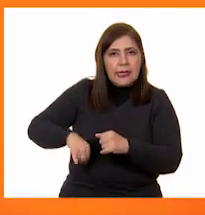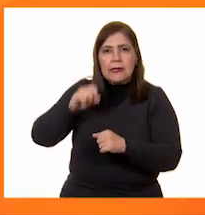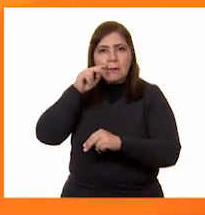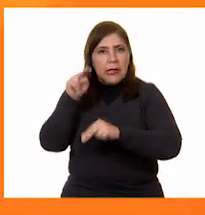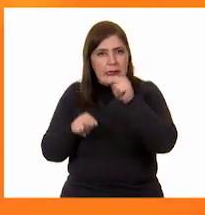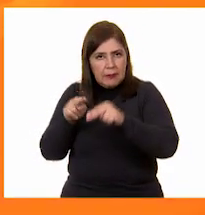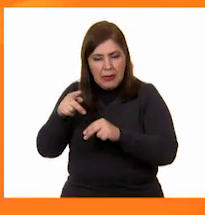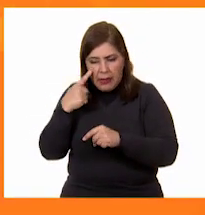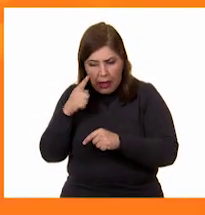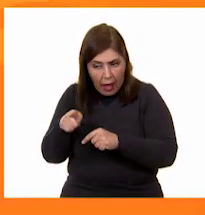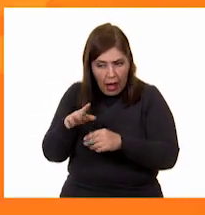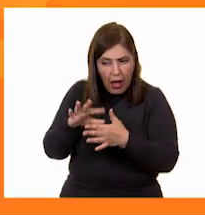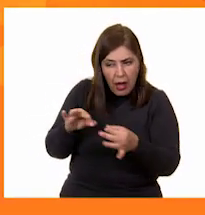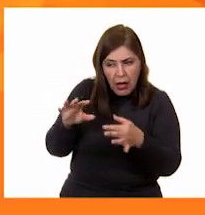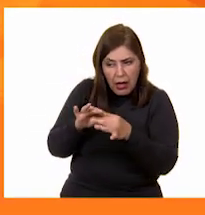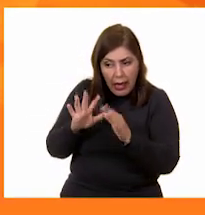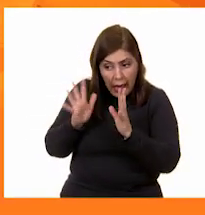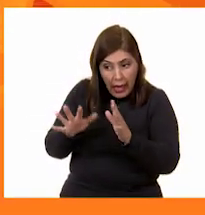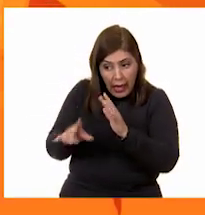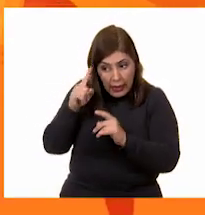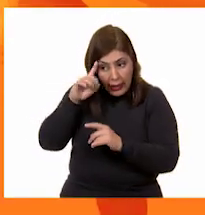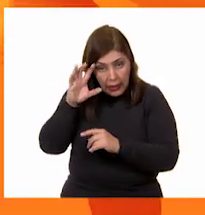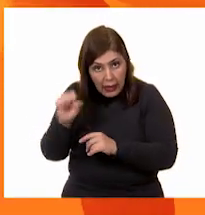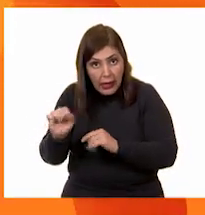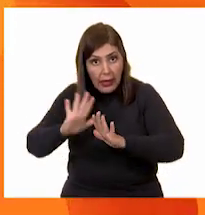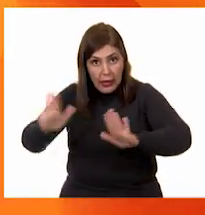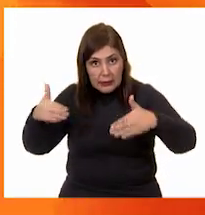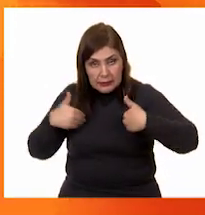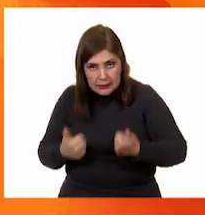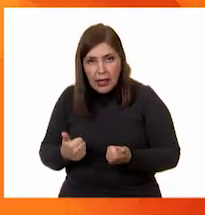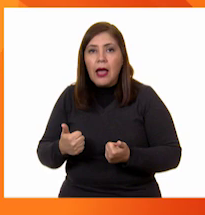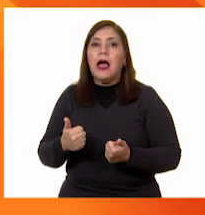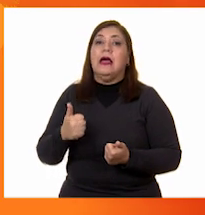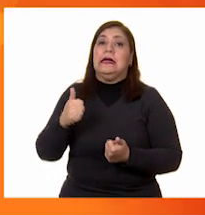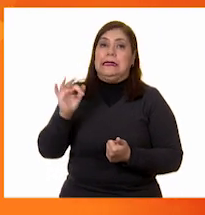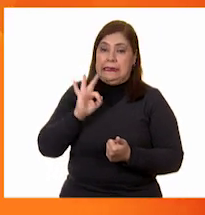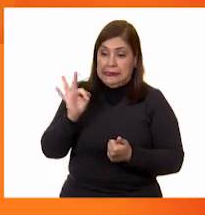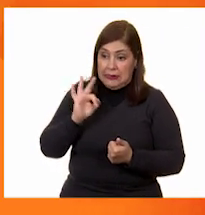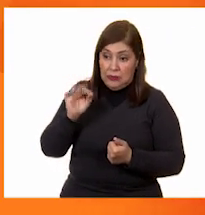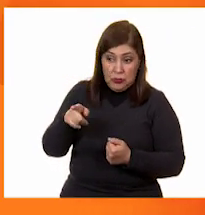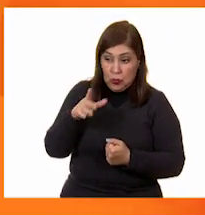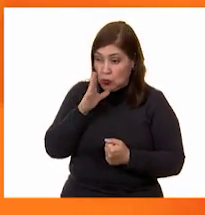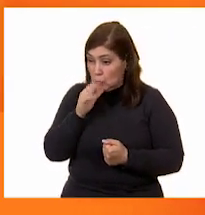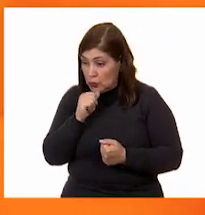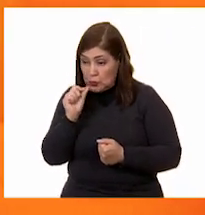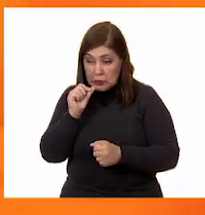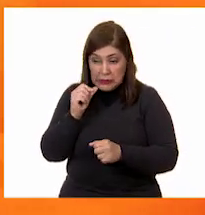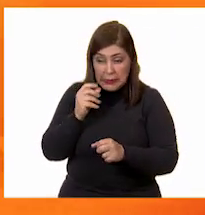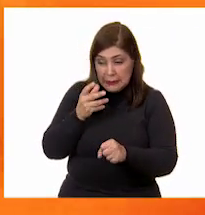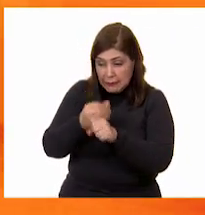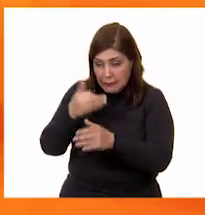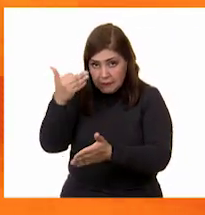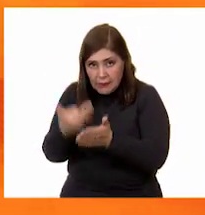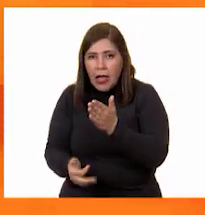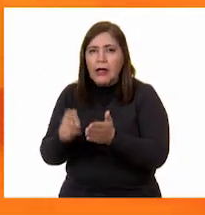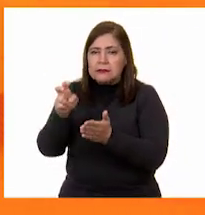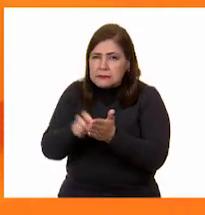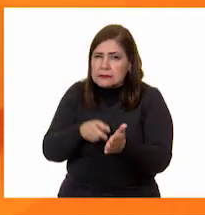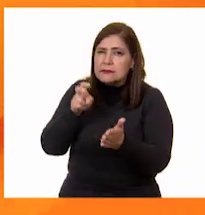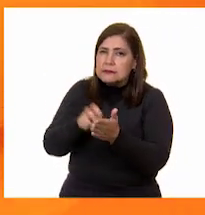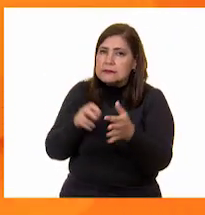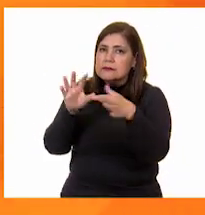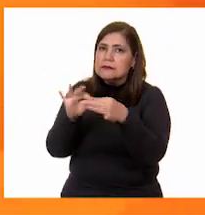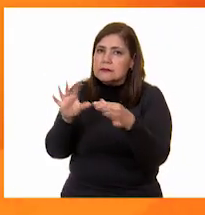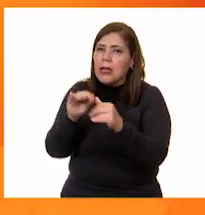Asegurar que comprendió la información y, en caso de ser necesario, reiterar la explicación o las indicaciones con paciencia,